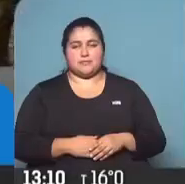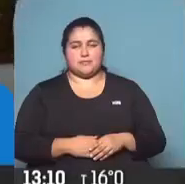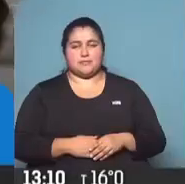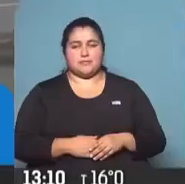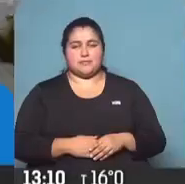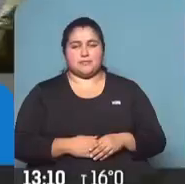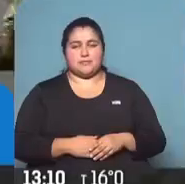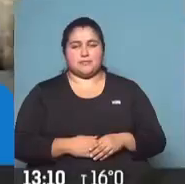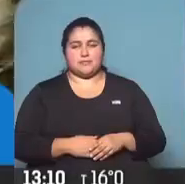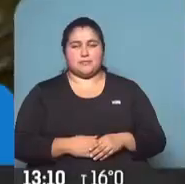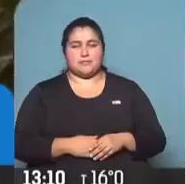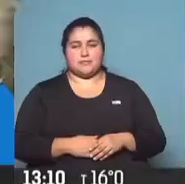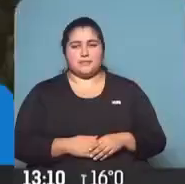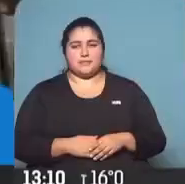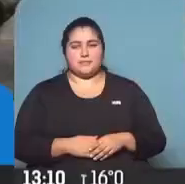y